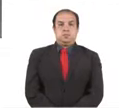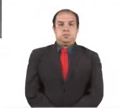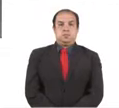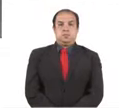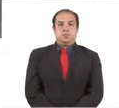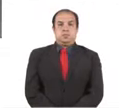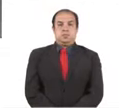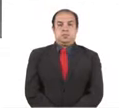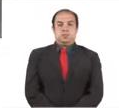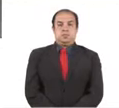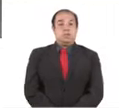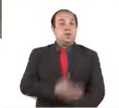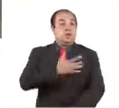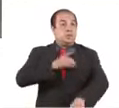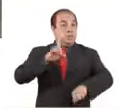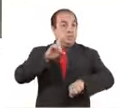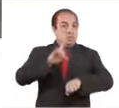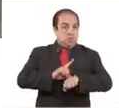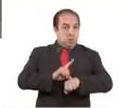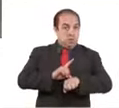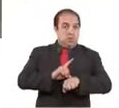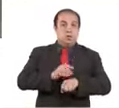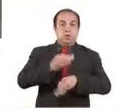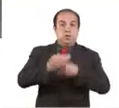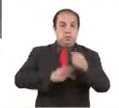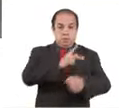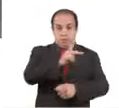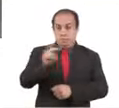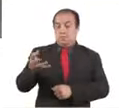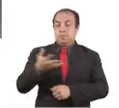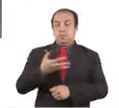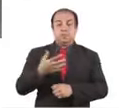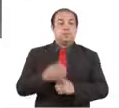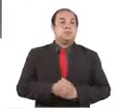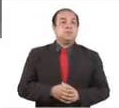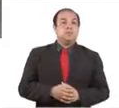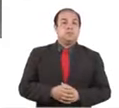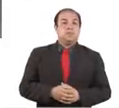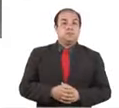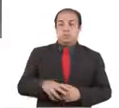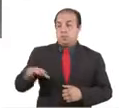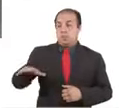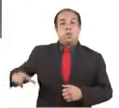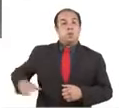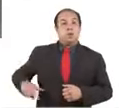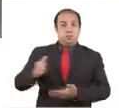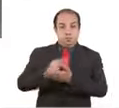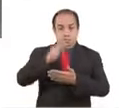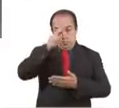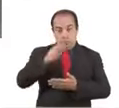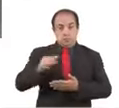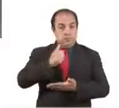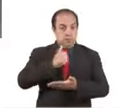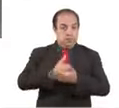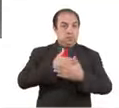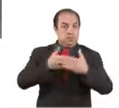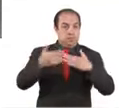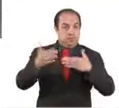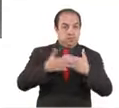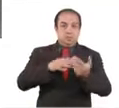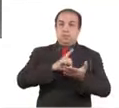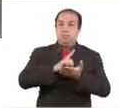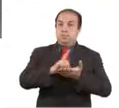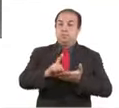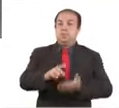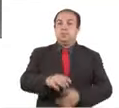Muy buenos días, tengan todas y todos ustedes. El gobierno de la Ciudad de México, ciudad innovadora